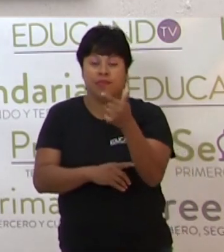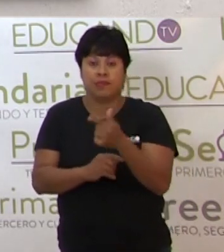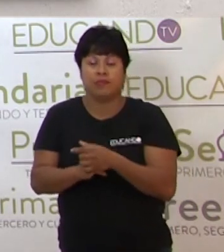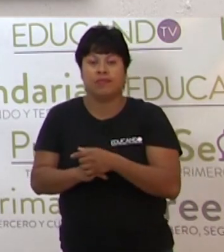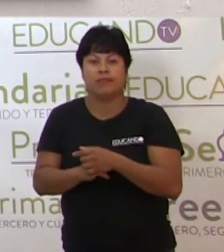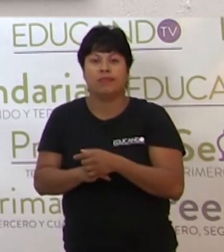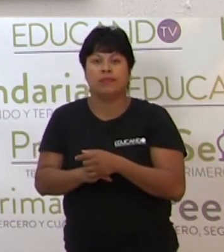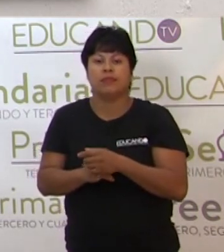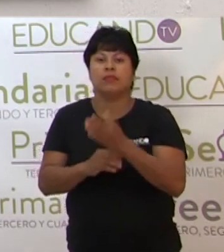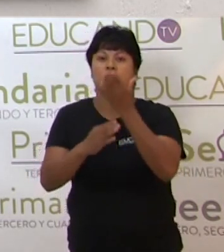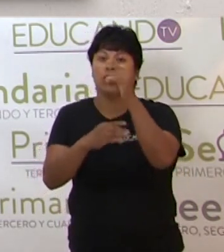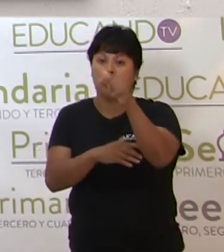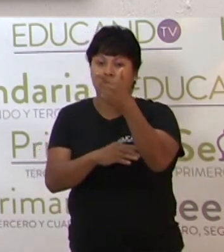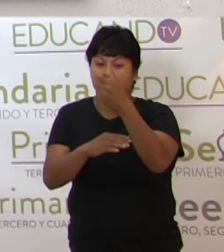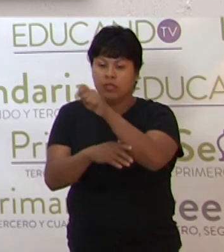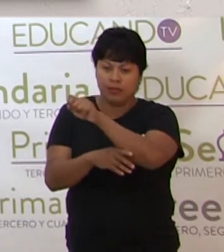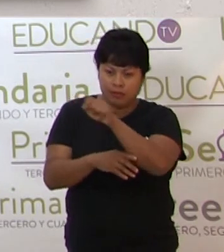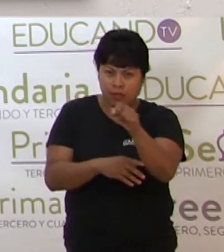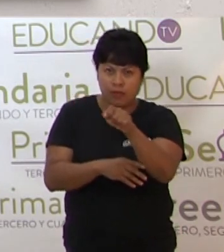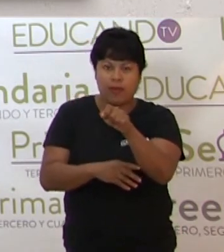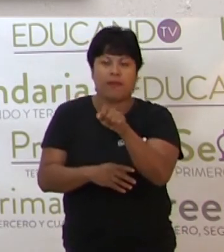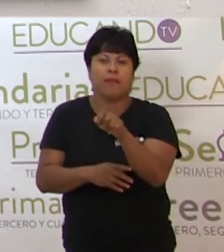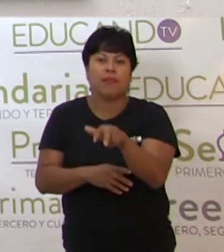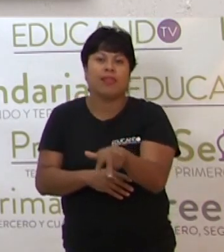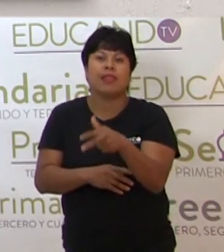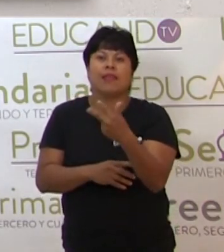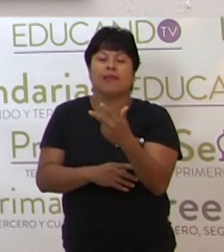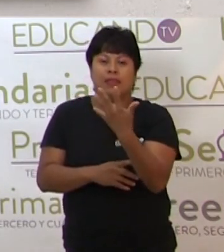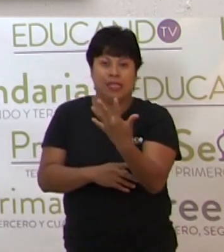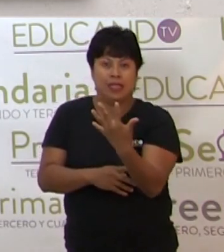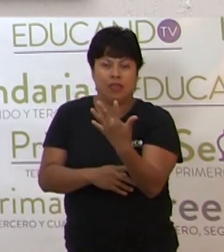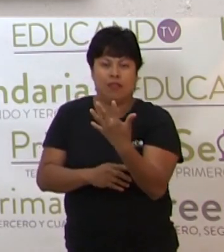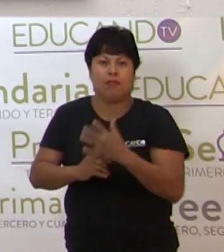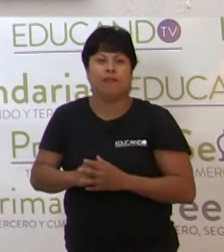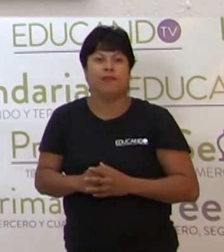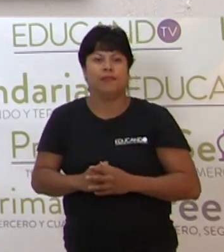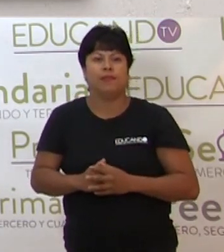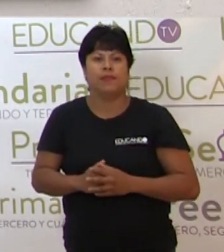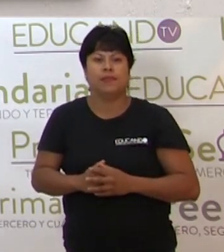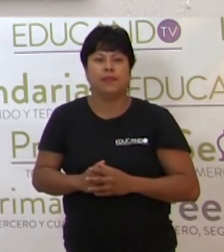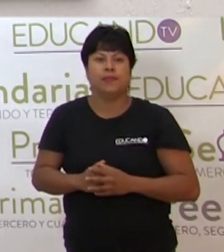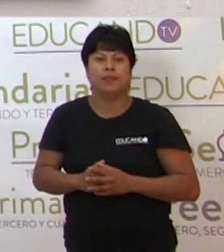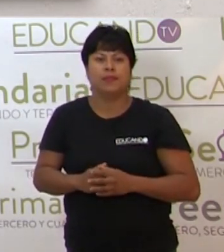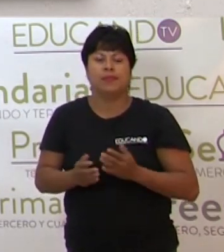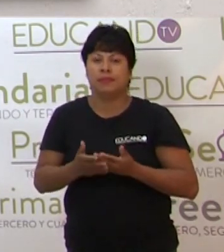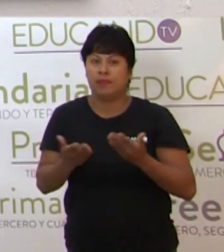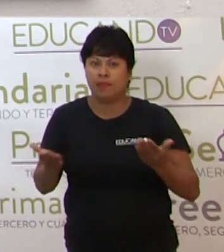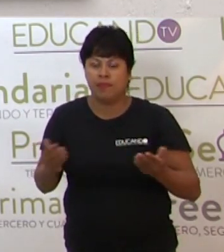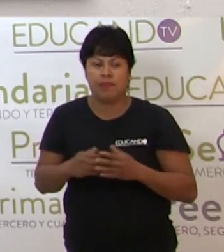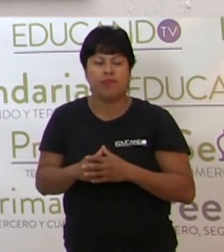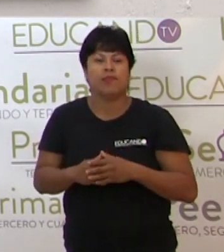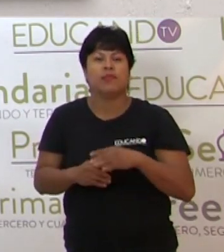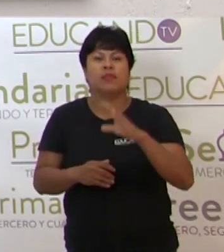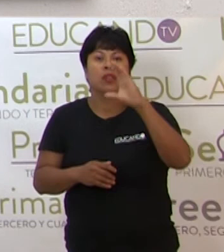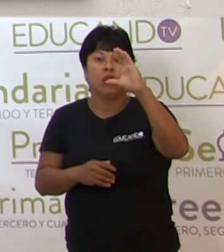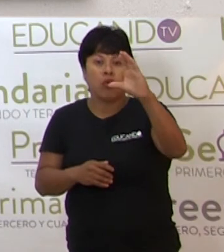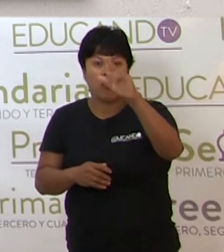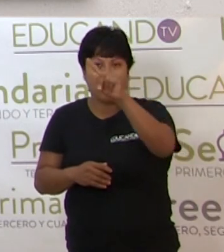¿sí? Sobre, ¿cuánto vale B? 5. Ahora,